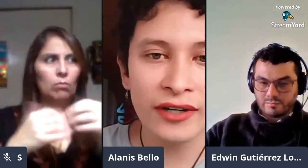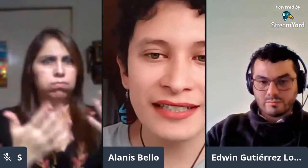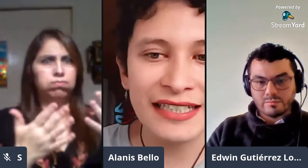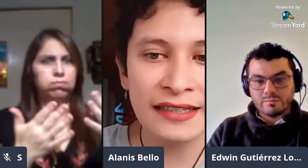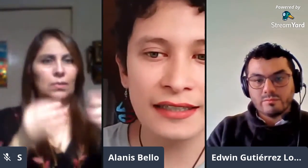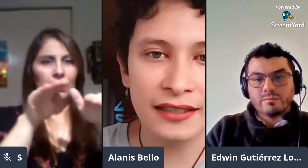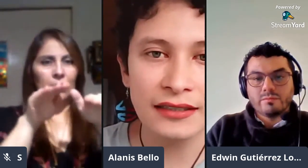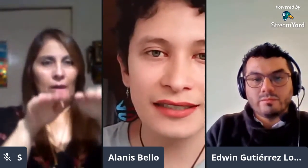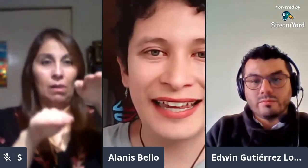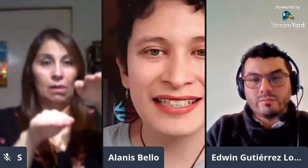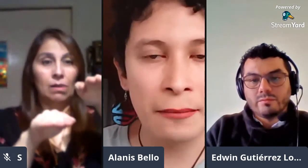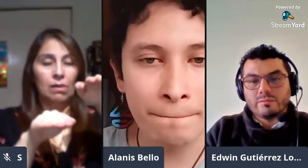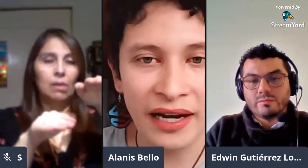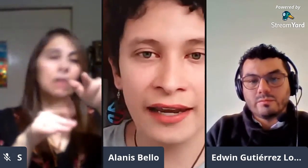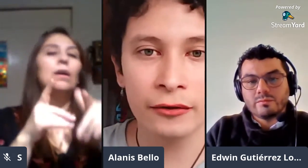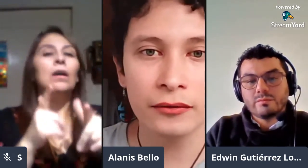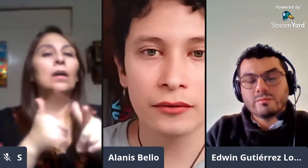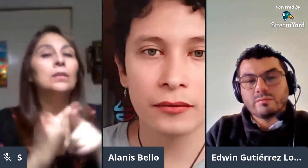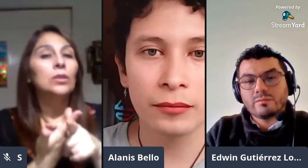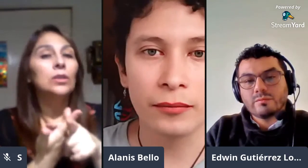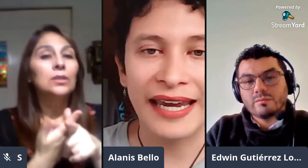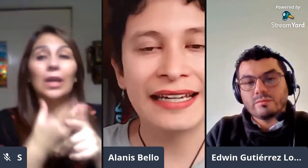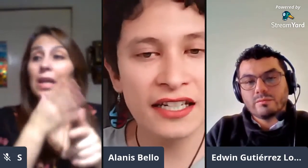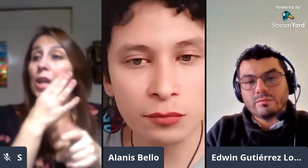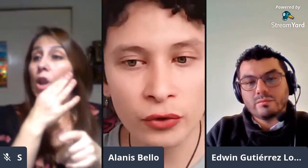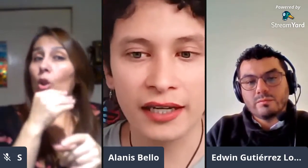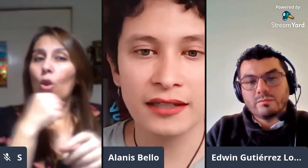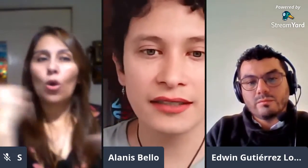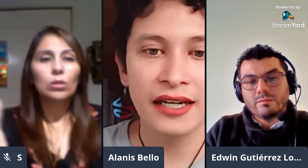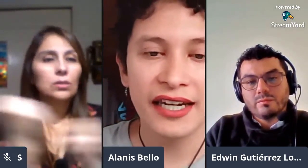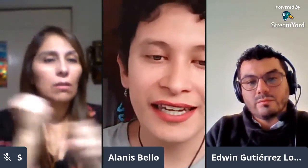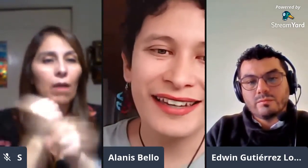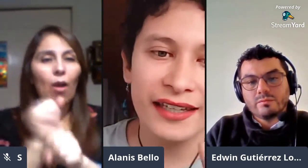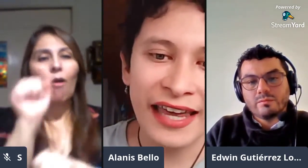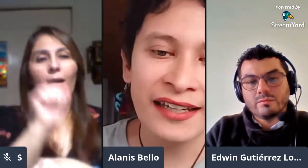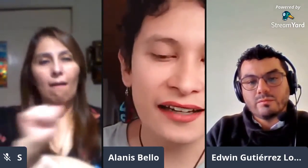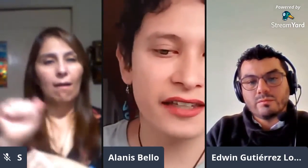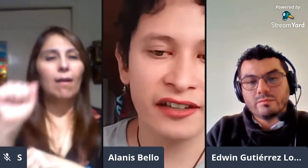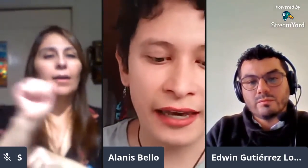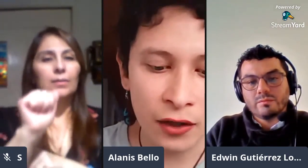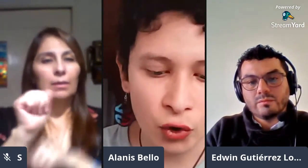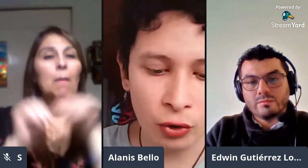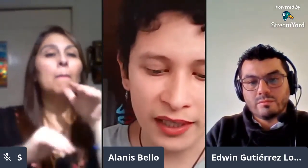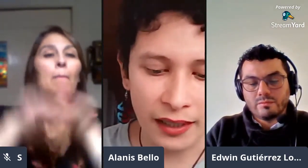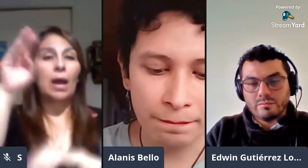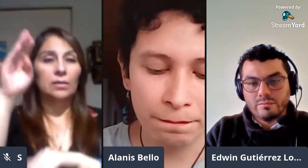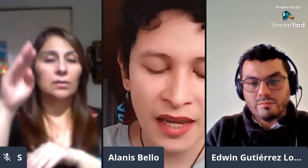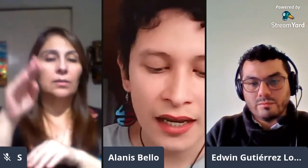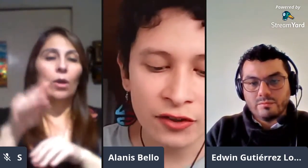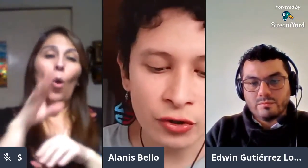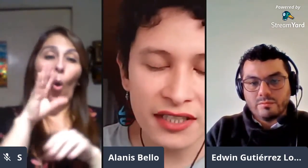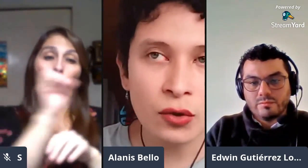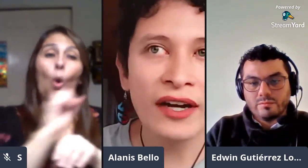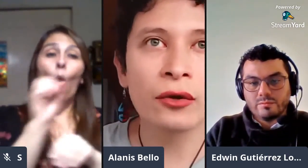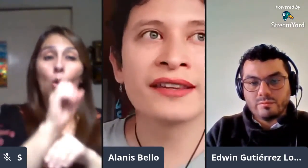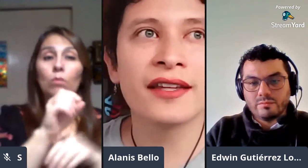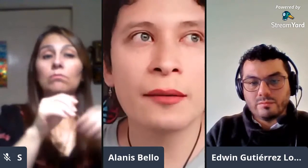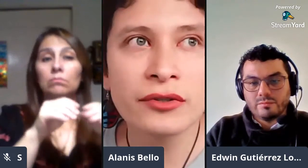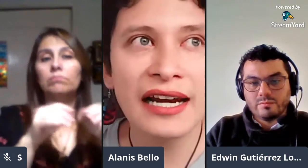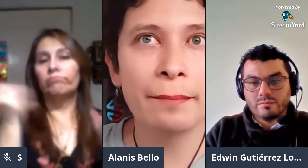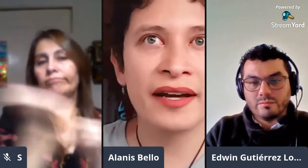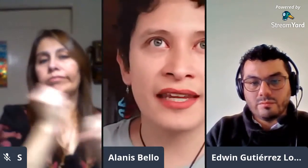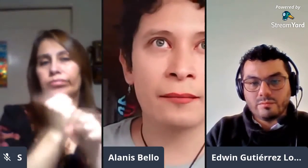hay mayores índices de desempleo en las mujeres y de inactividad económica. Entonces,